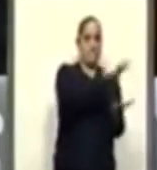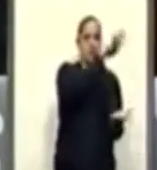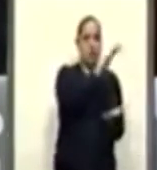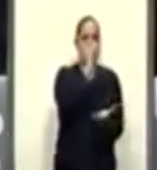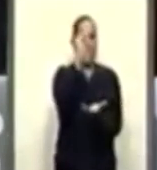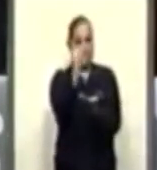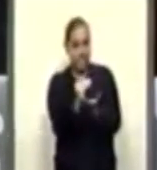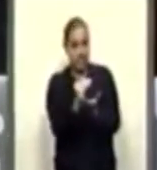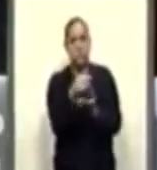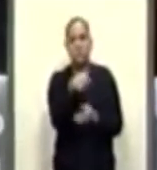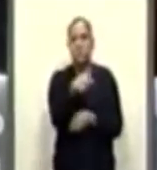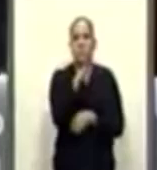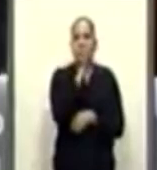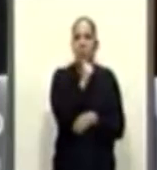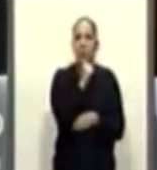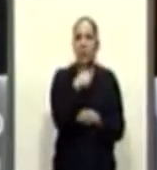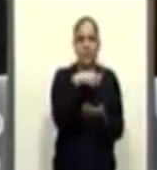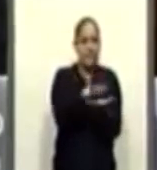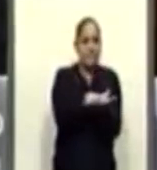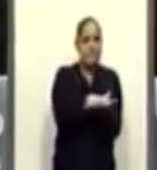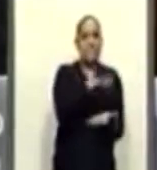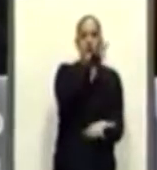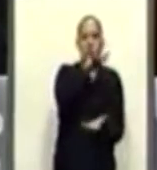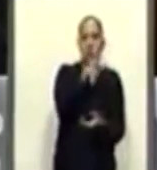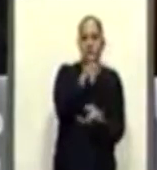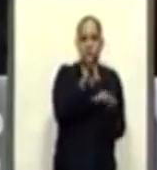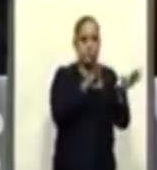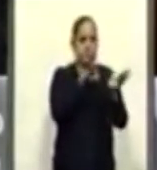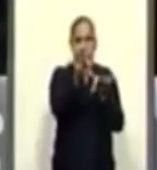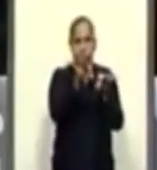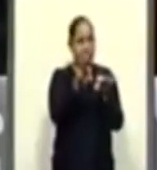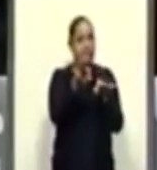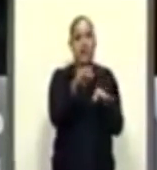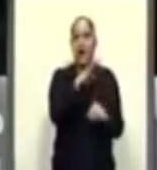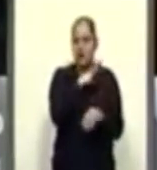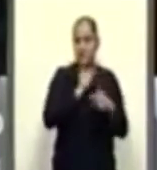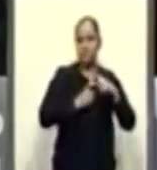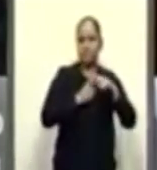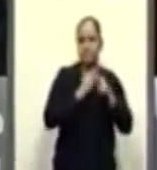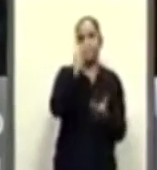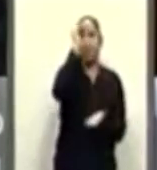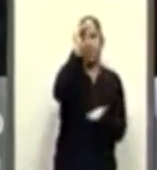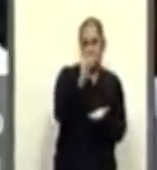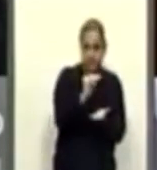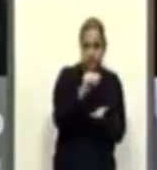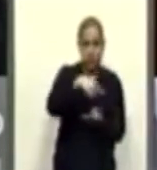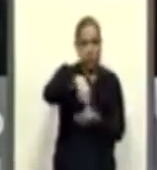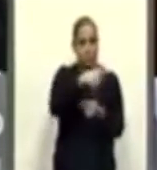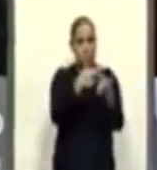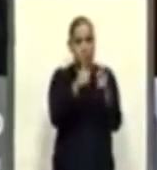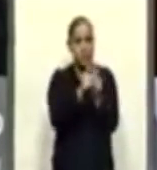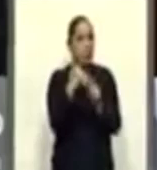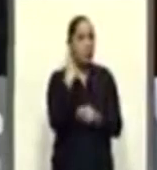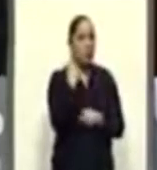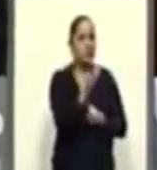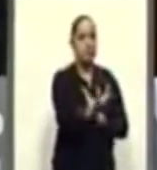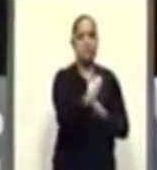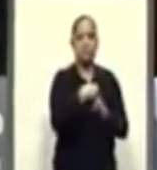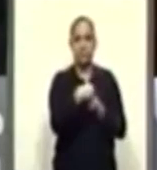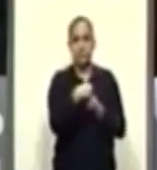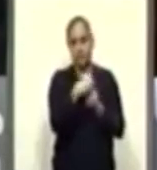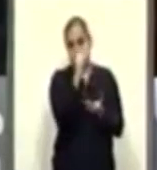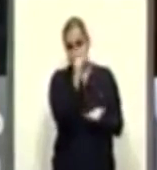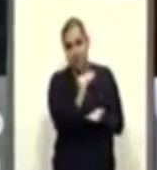mayoría ilegítimamente y así reducir a la naciente fuerza partidaria a una minoría